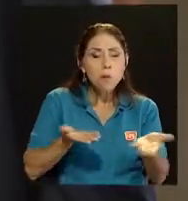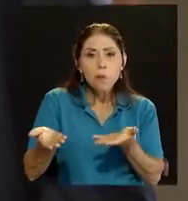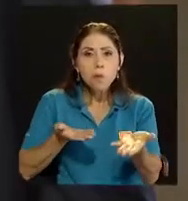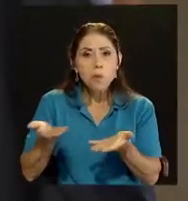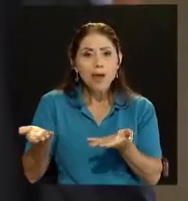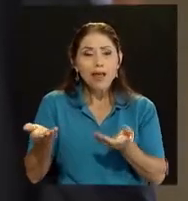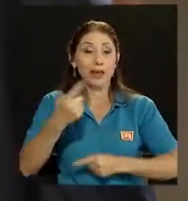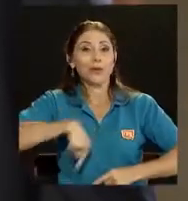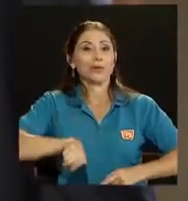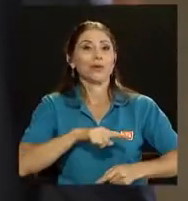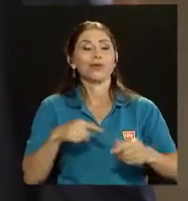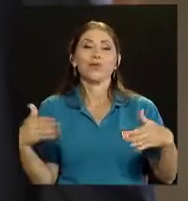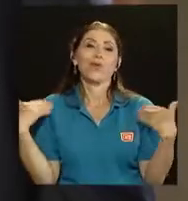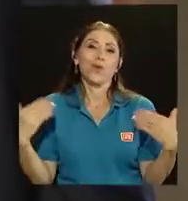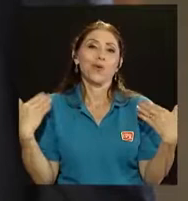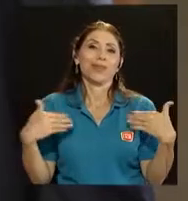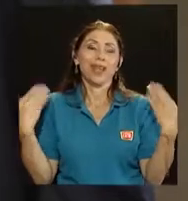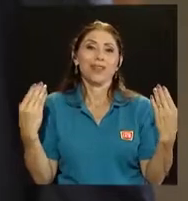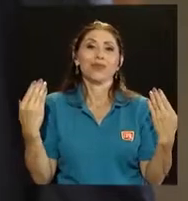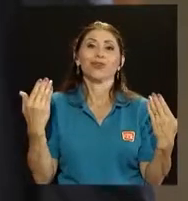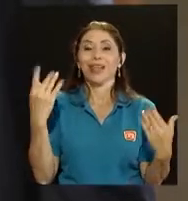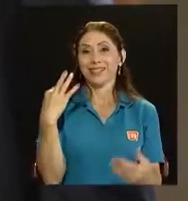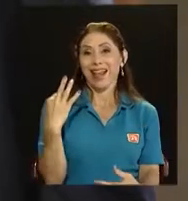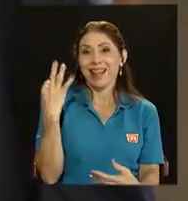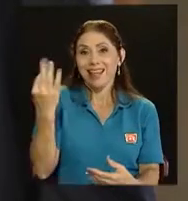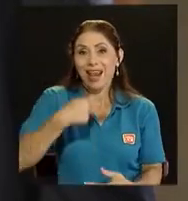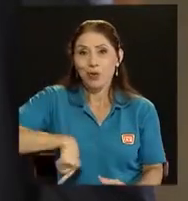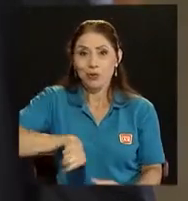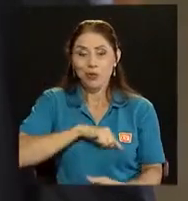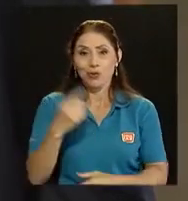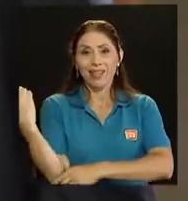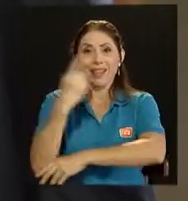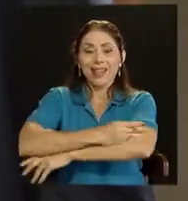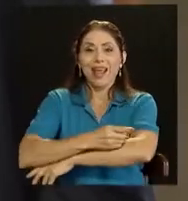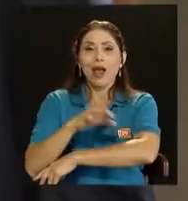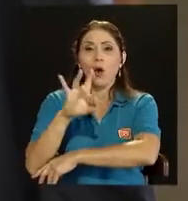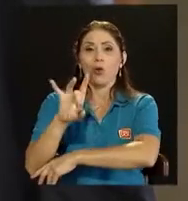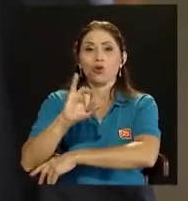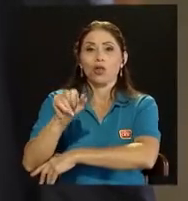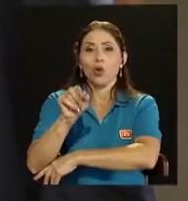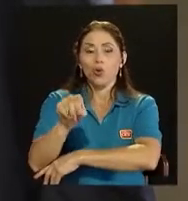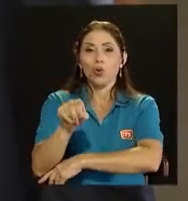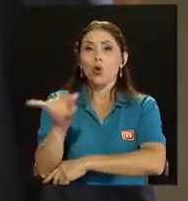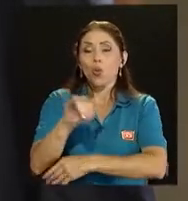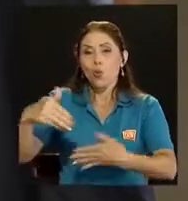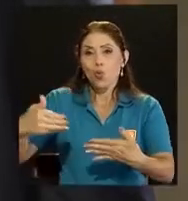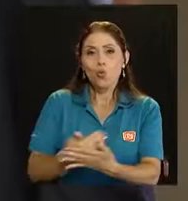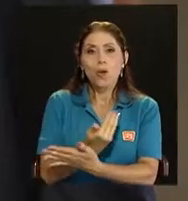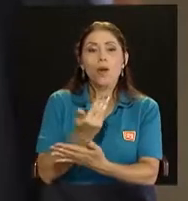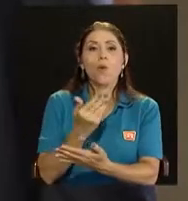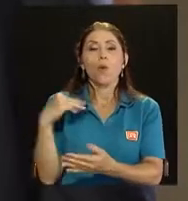Estaríamos muy contentos si la membresía nos elija el 8 de junio como nuevo miembro no